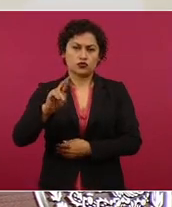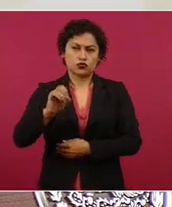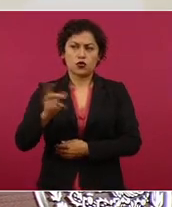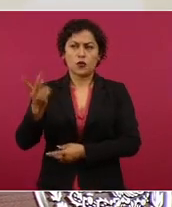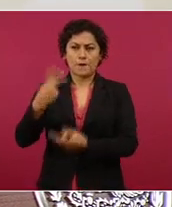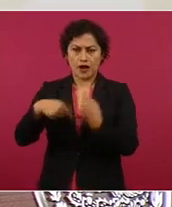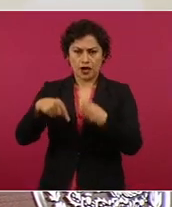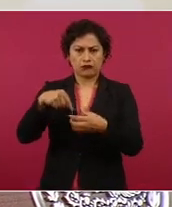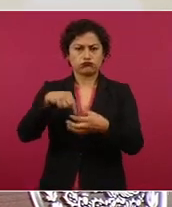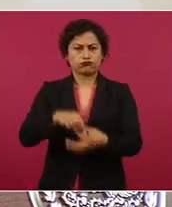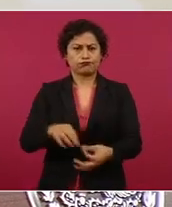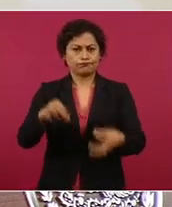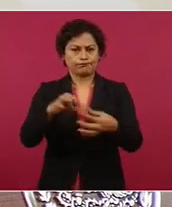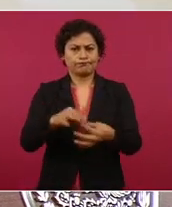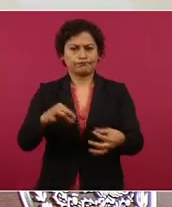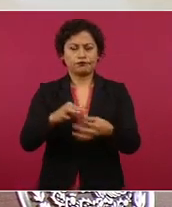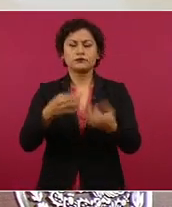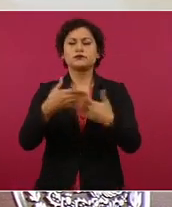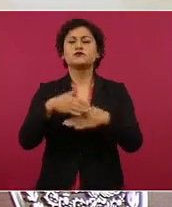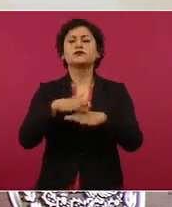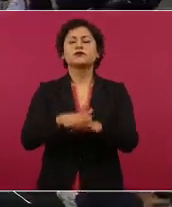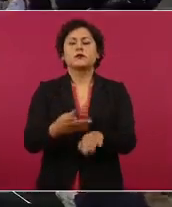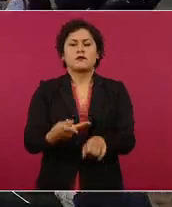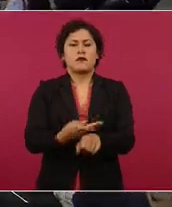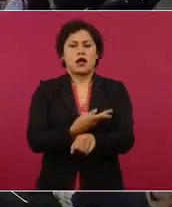cómo va esta